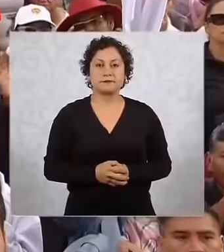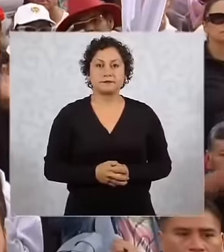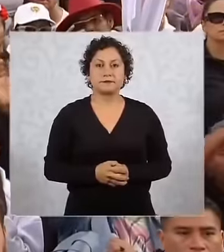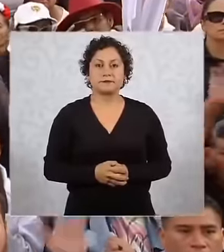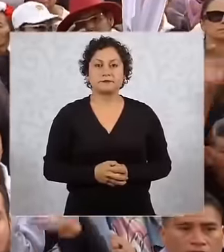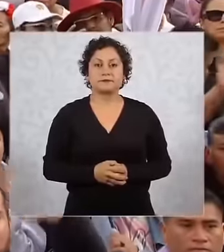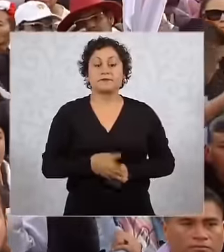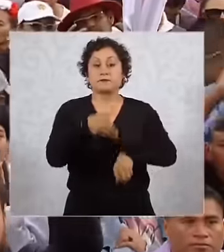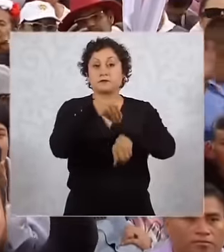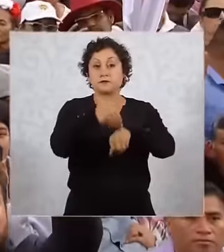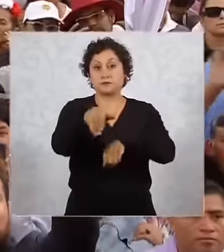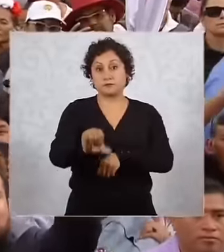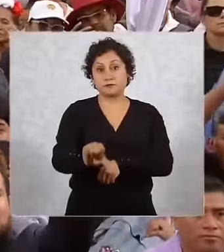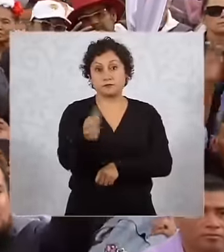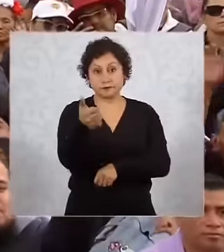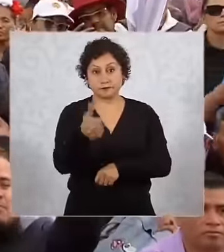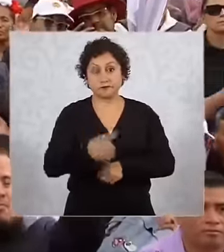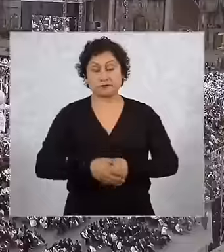Once.